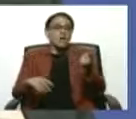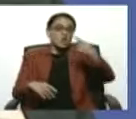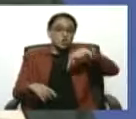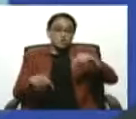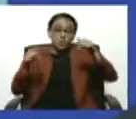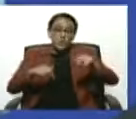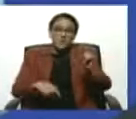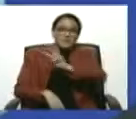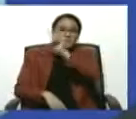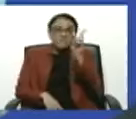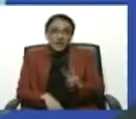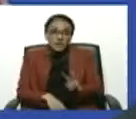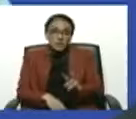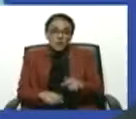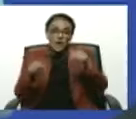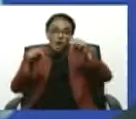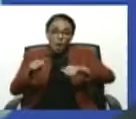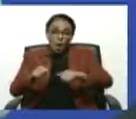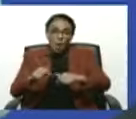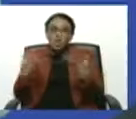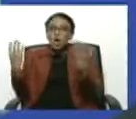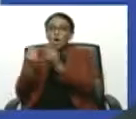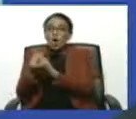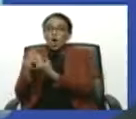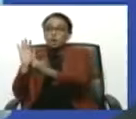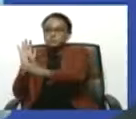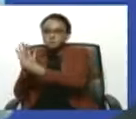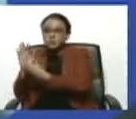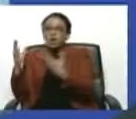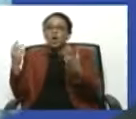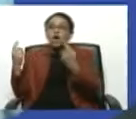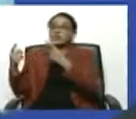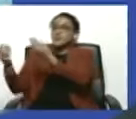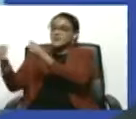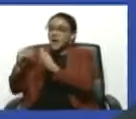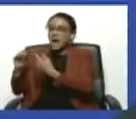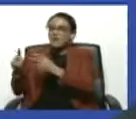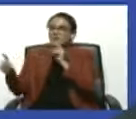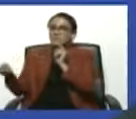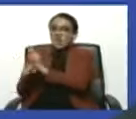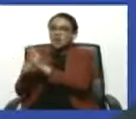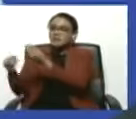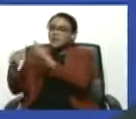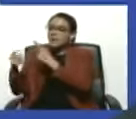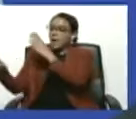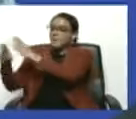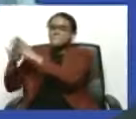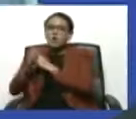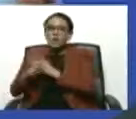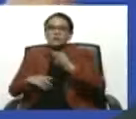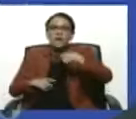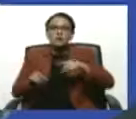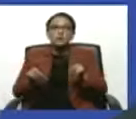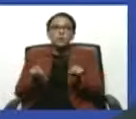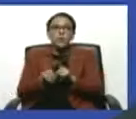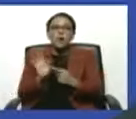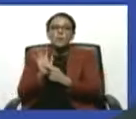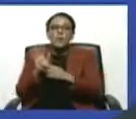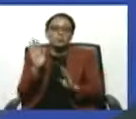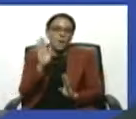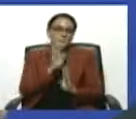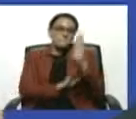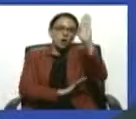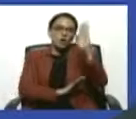en Venezuela, hoy, agredido, amenazado y sometido a bloqueo, hablan